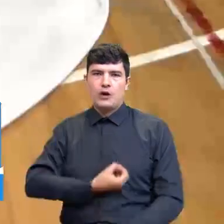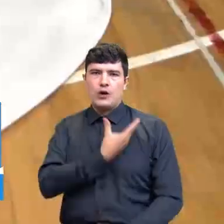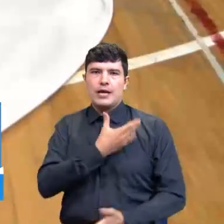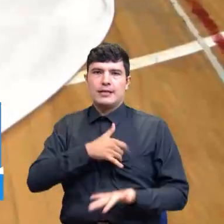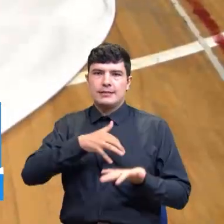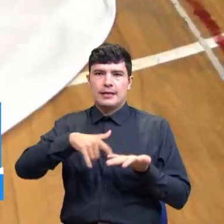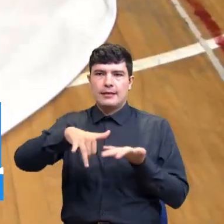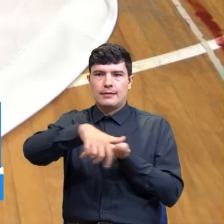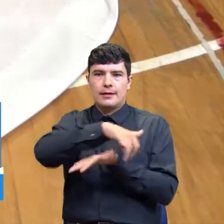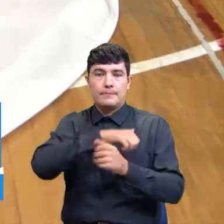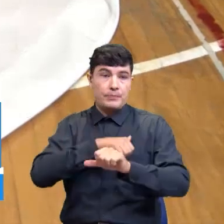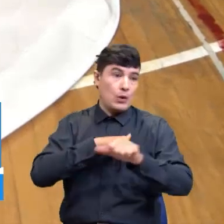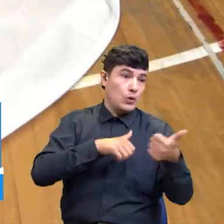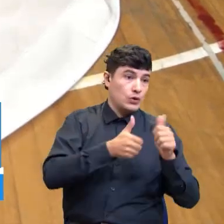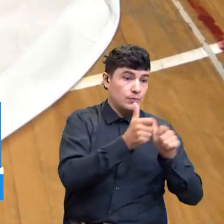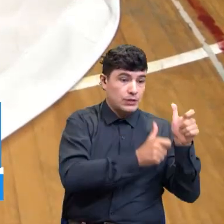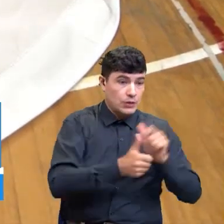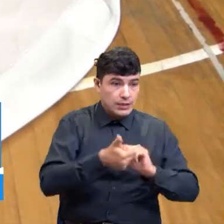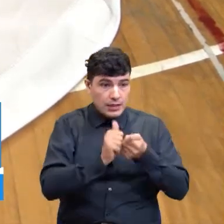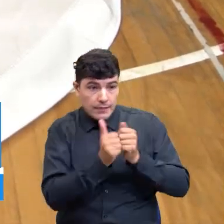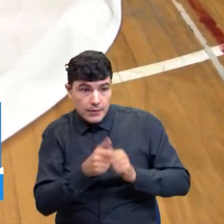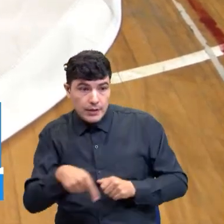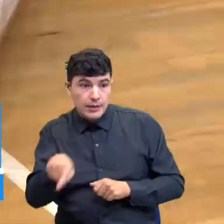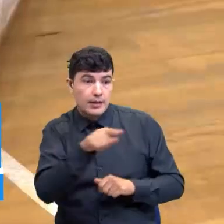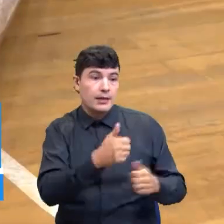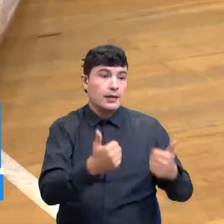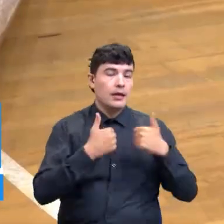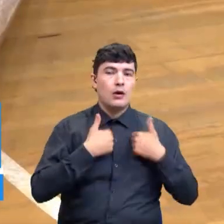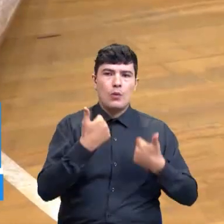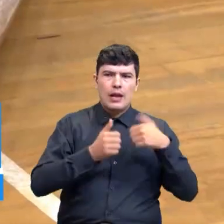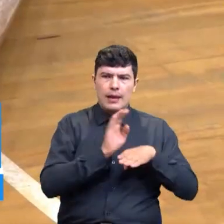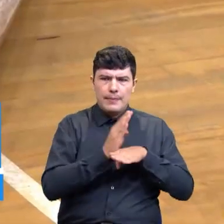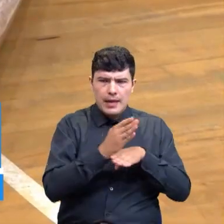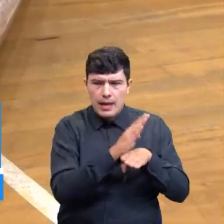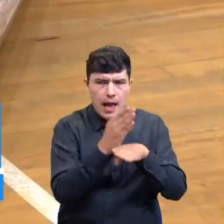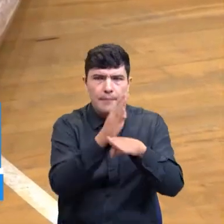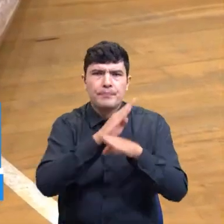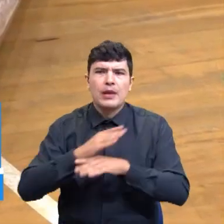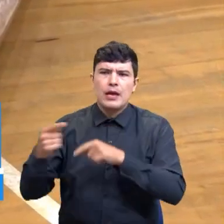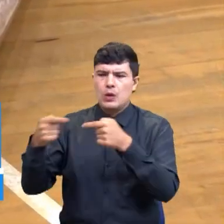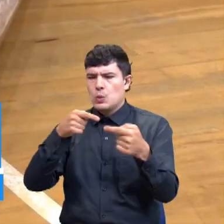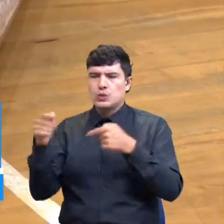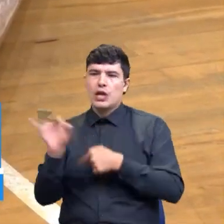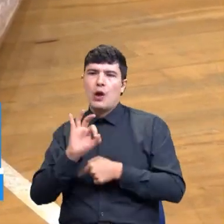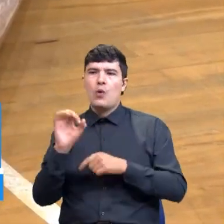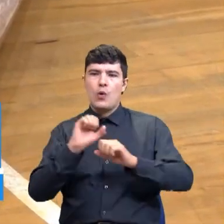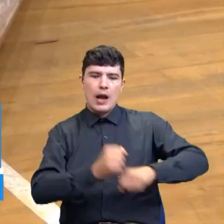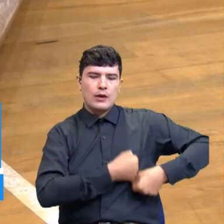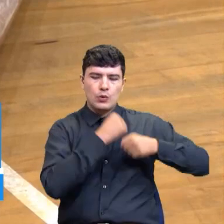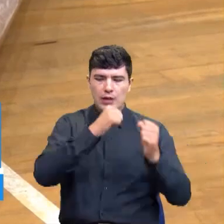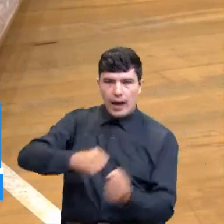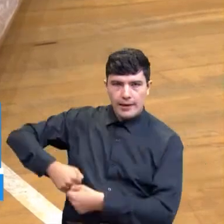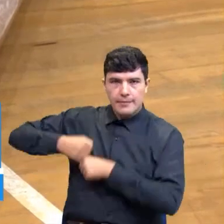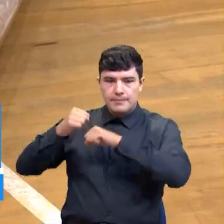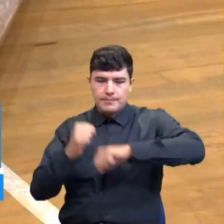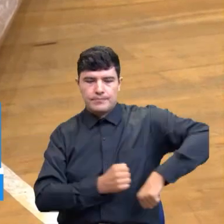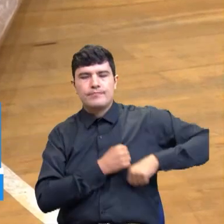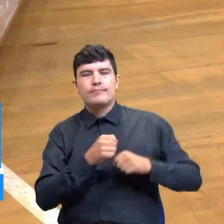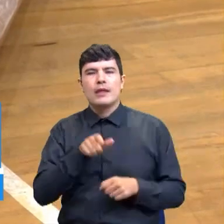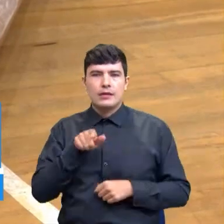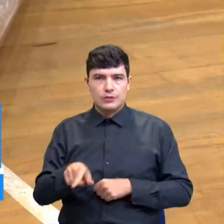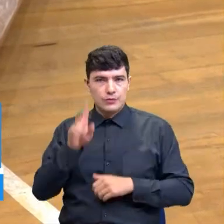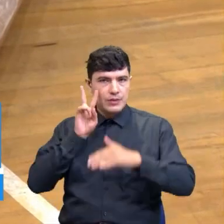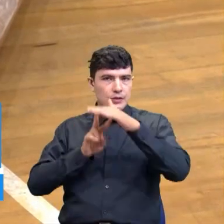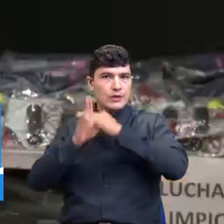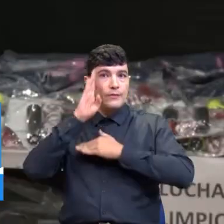Santander. Otros deportistas que se verán beneficiados son los de vela, lucha y canotaje. Estas disciplinas pues tienen una gran proyección a